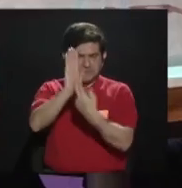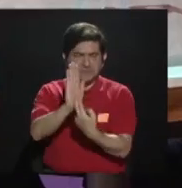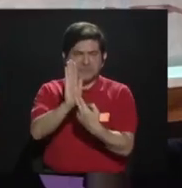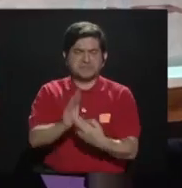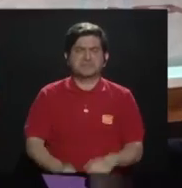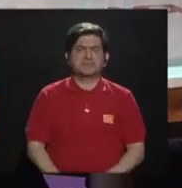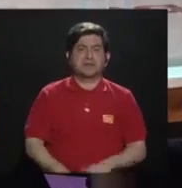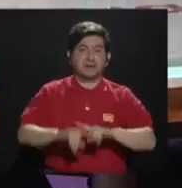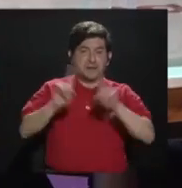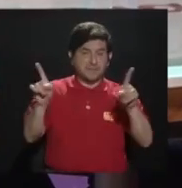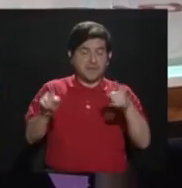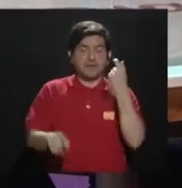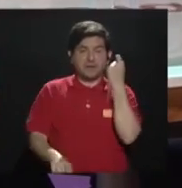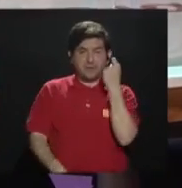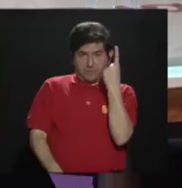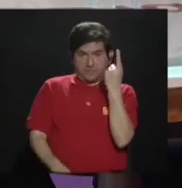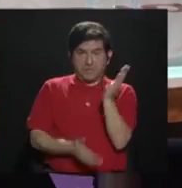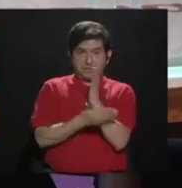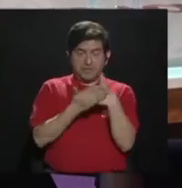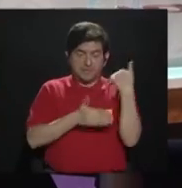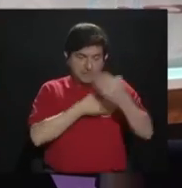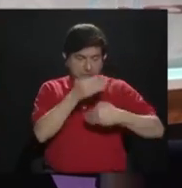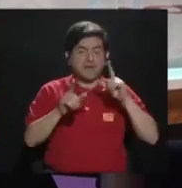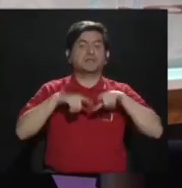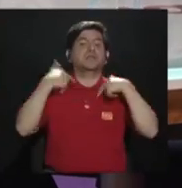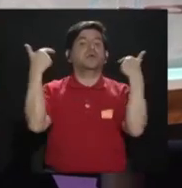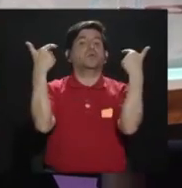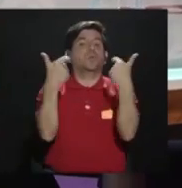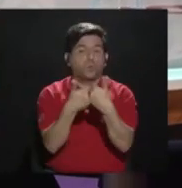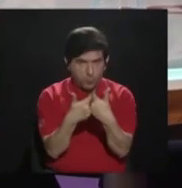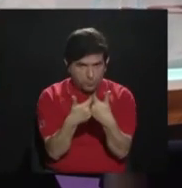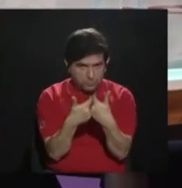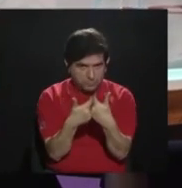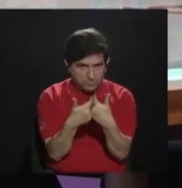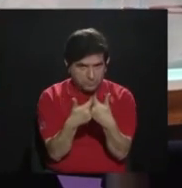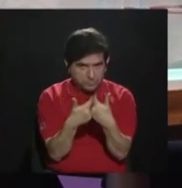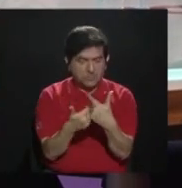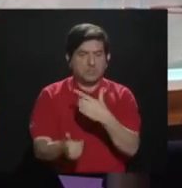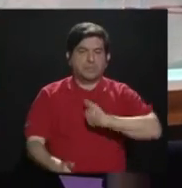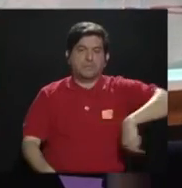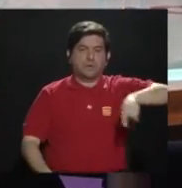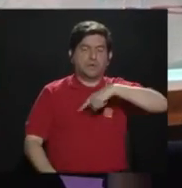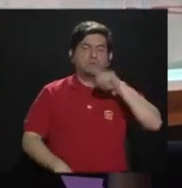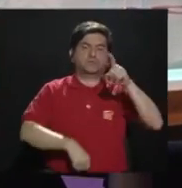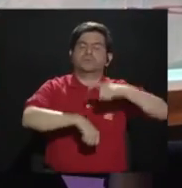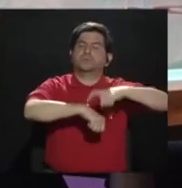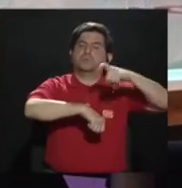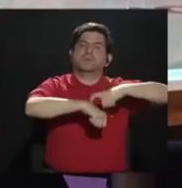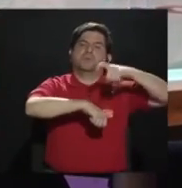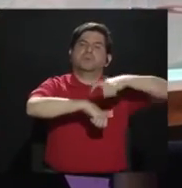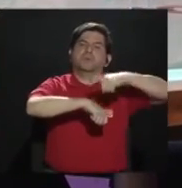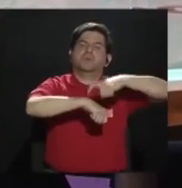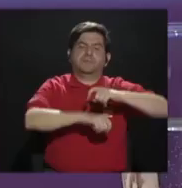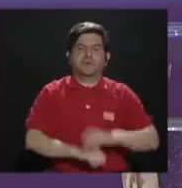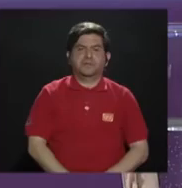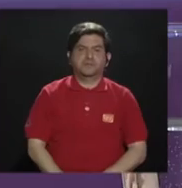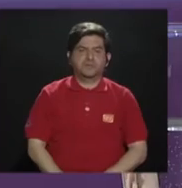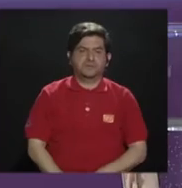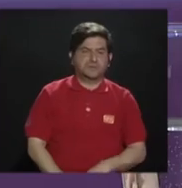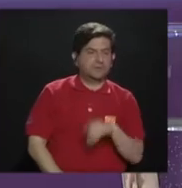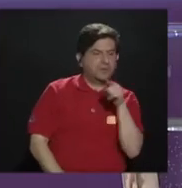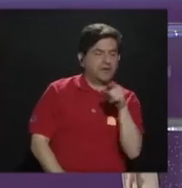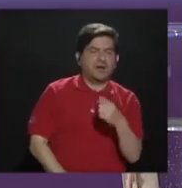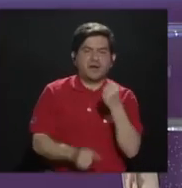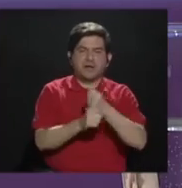representamos, pero nos entendemos como partes de un proceso colectivo. Y en todo caso estamos en algún momento ocupando